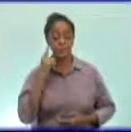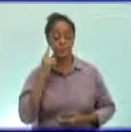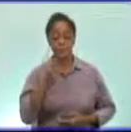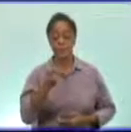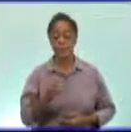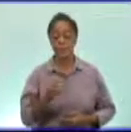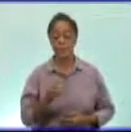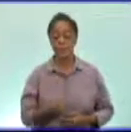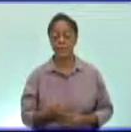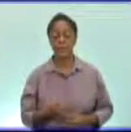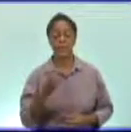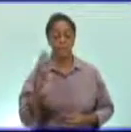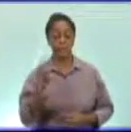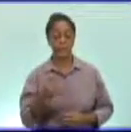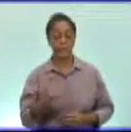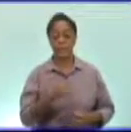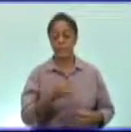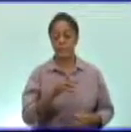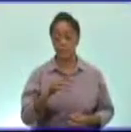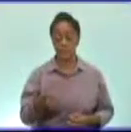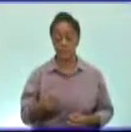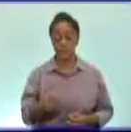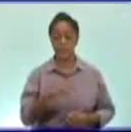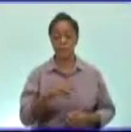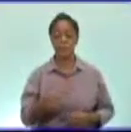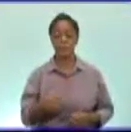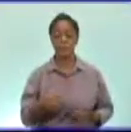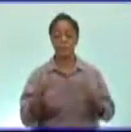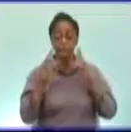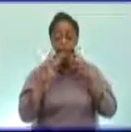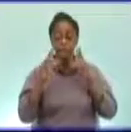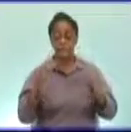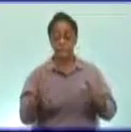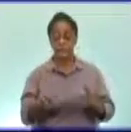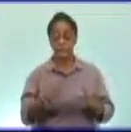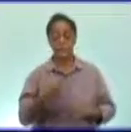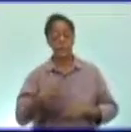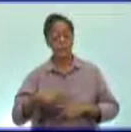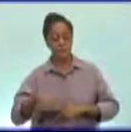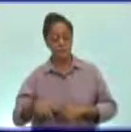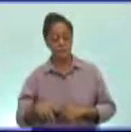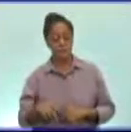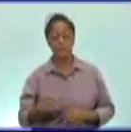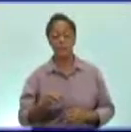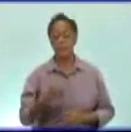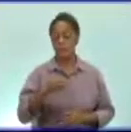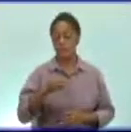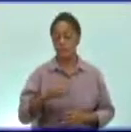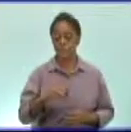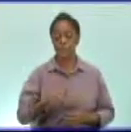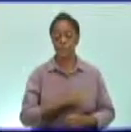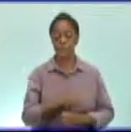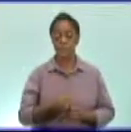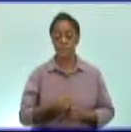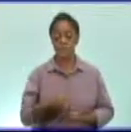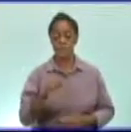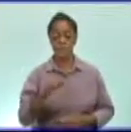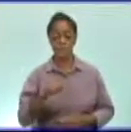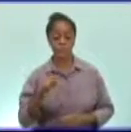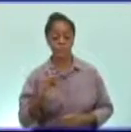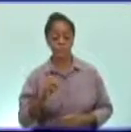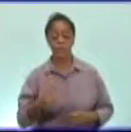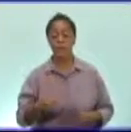la cantidad de células que poseen los seres vivos es otro de los criterios que utilizaron los científicos